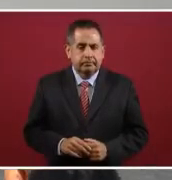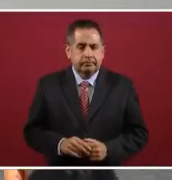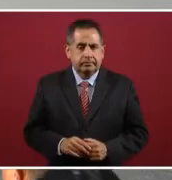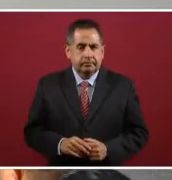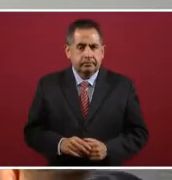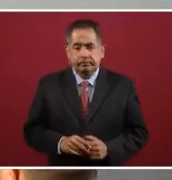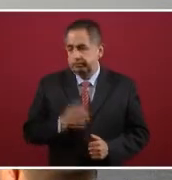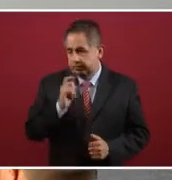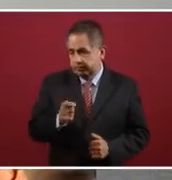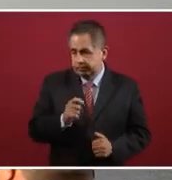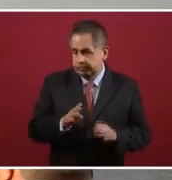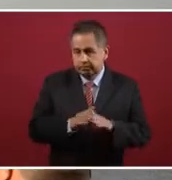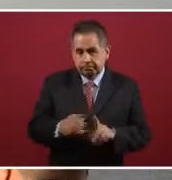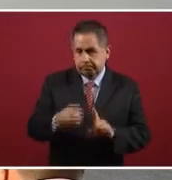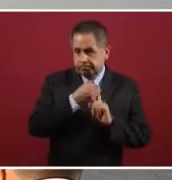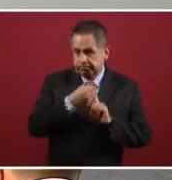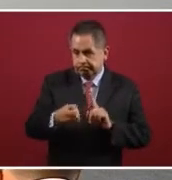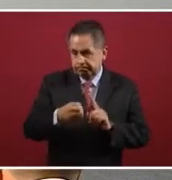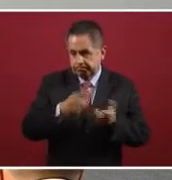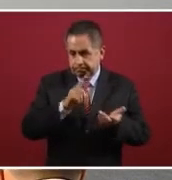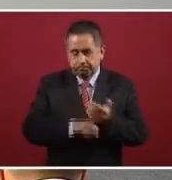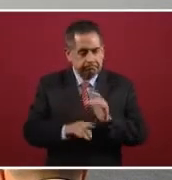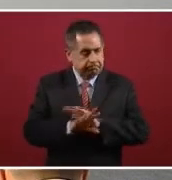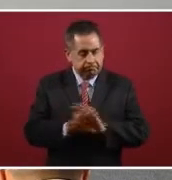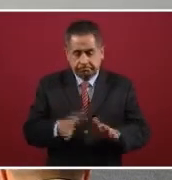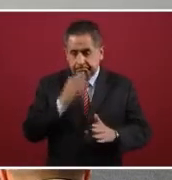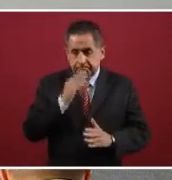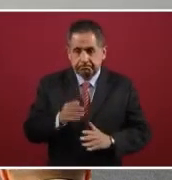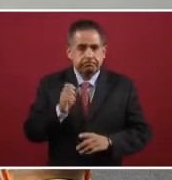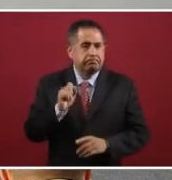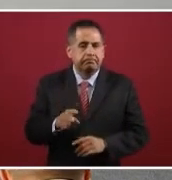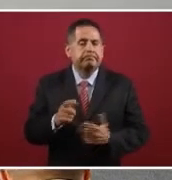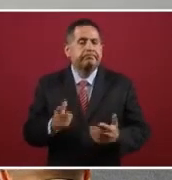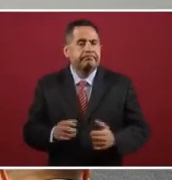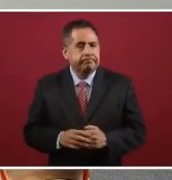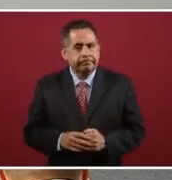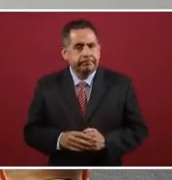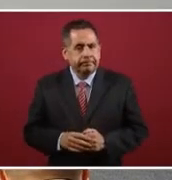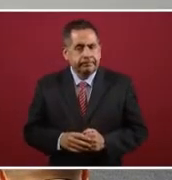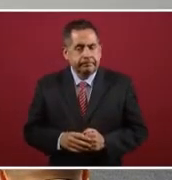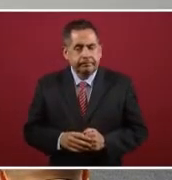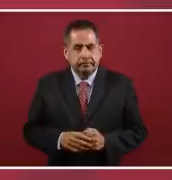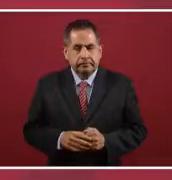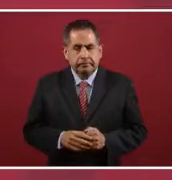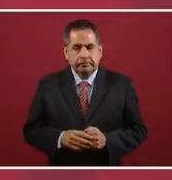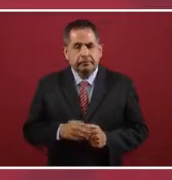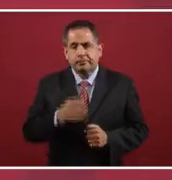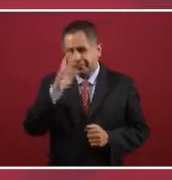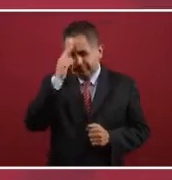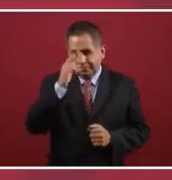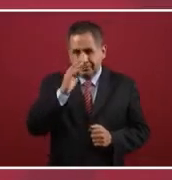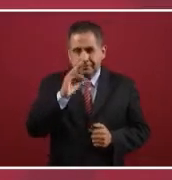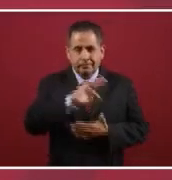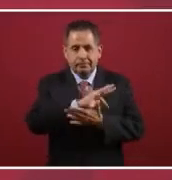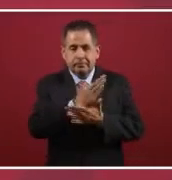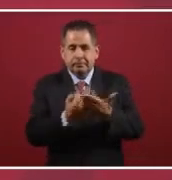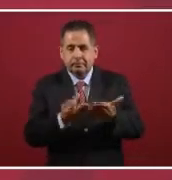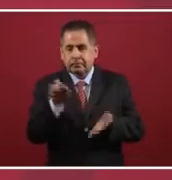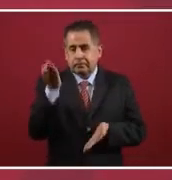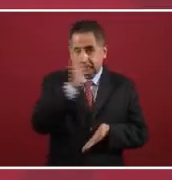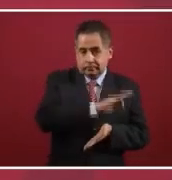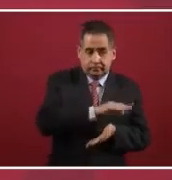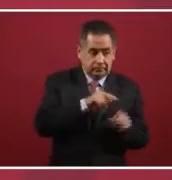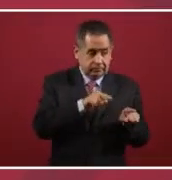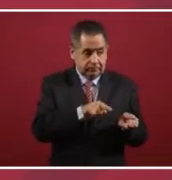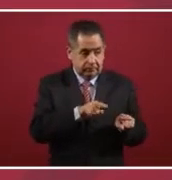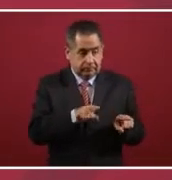Entonces se pone orden. Es lo mismo de las facturas falsas